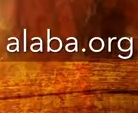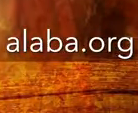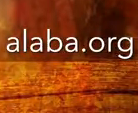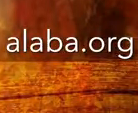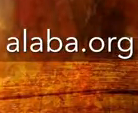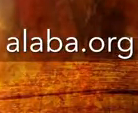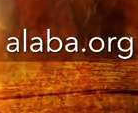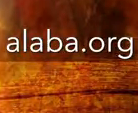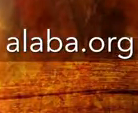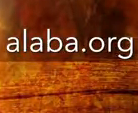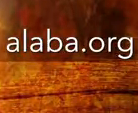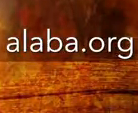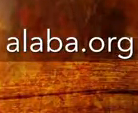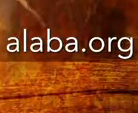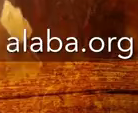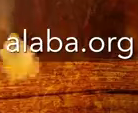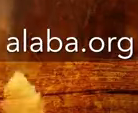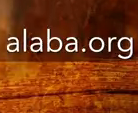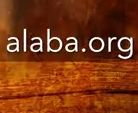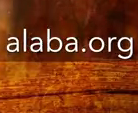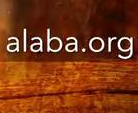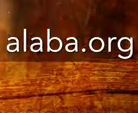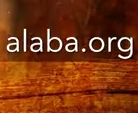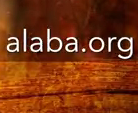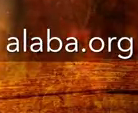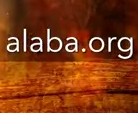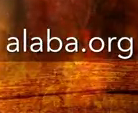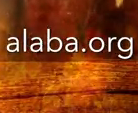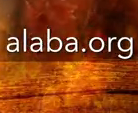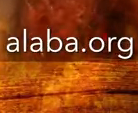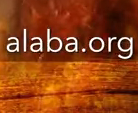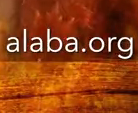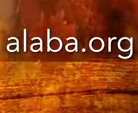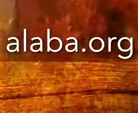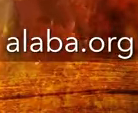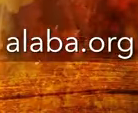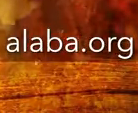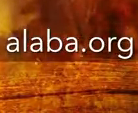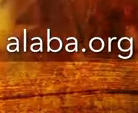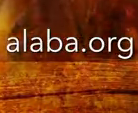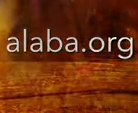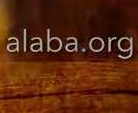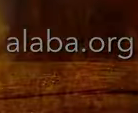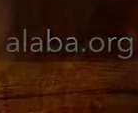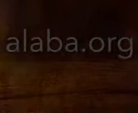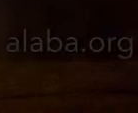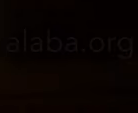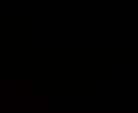787-730-5880 o alaba.org.